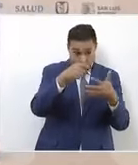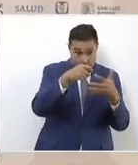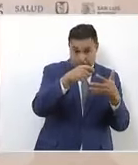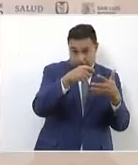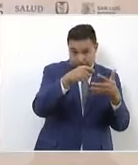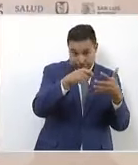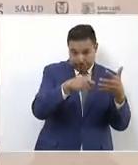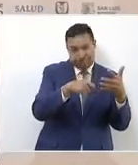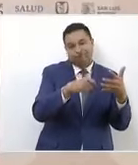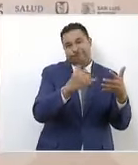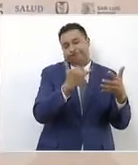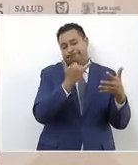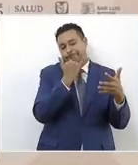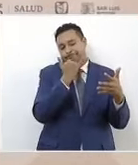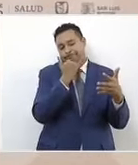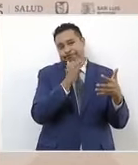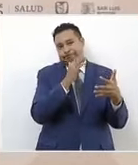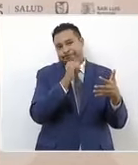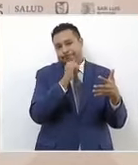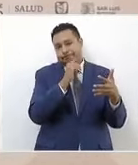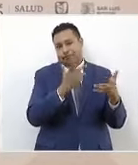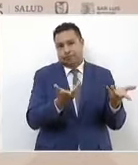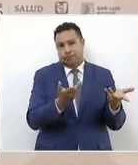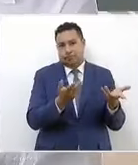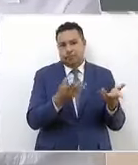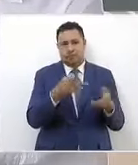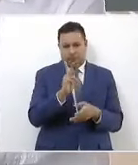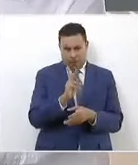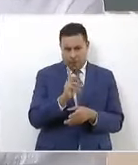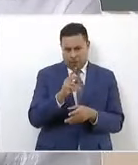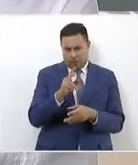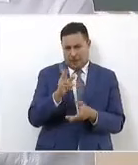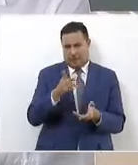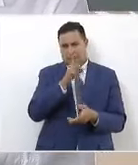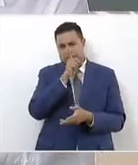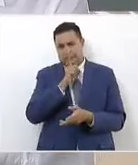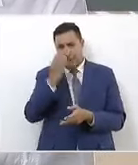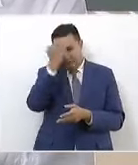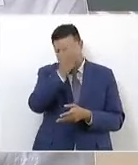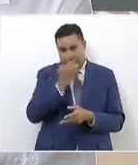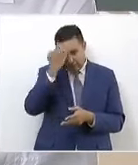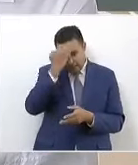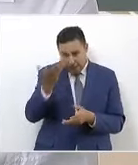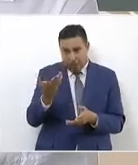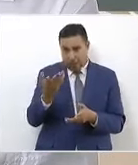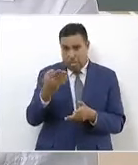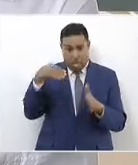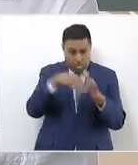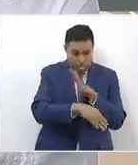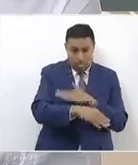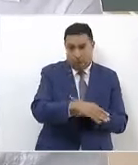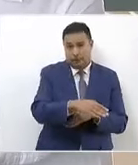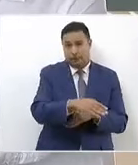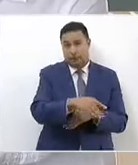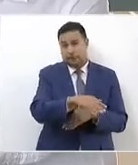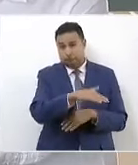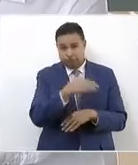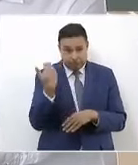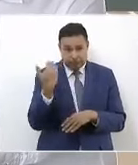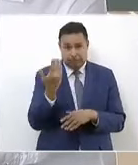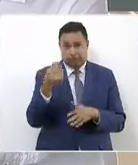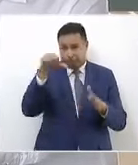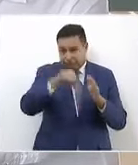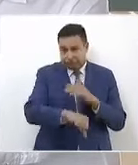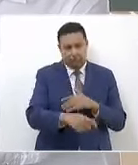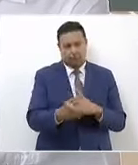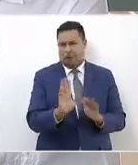Entonces, no era que no pasaban el examen, es que no había espacios, no había cupo, porque